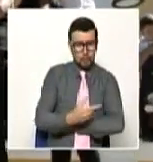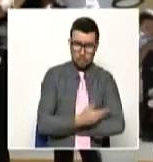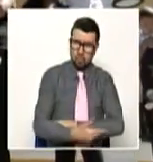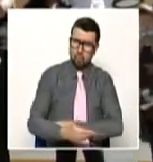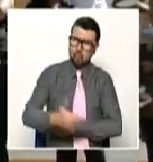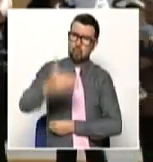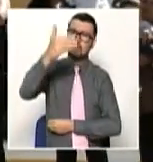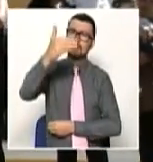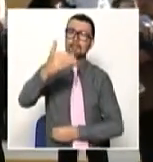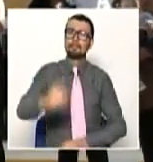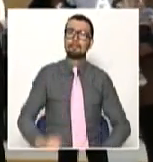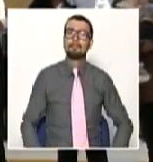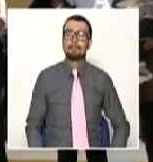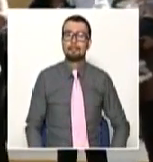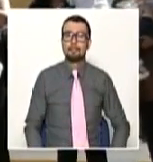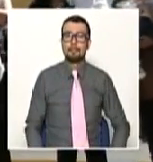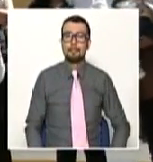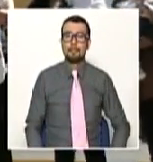bebés.